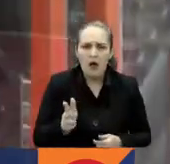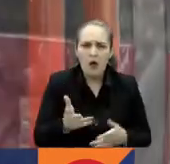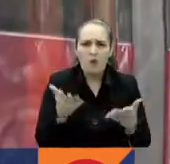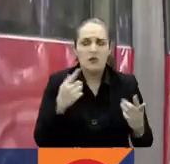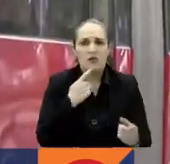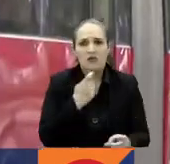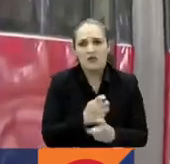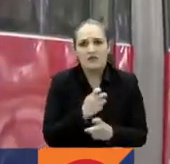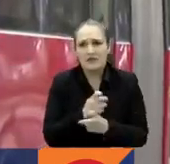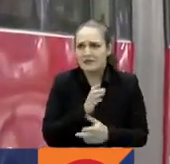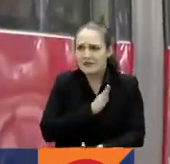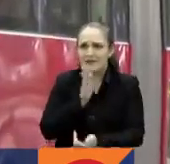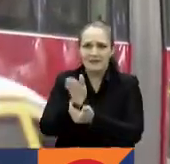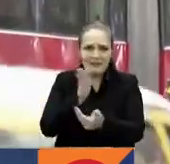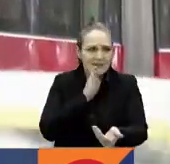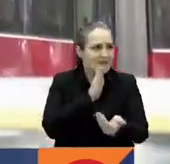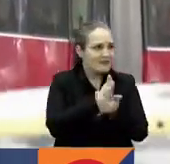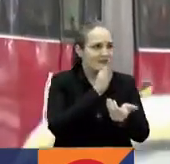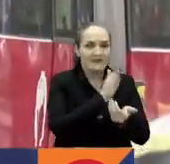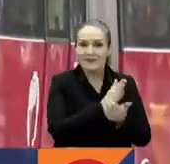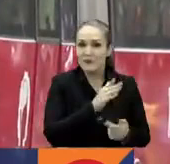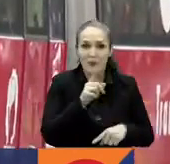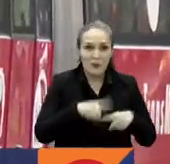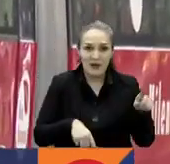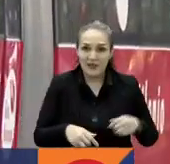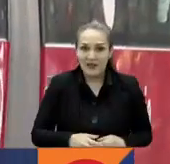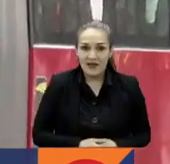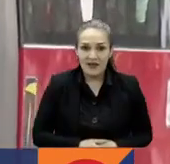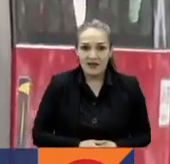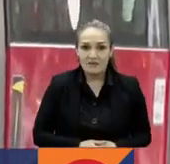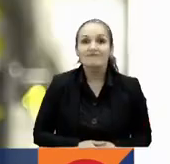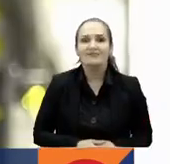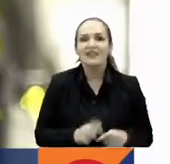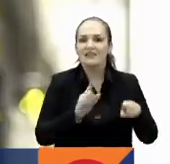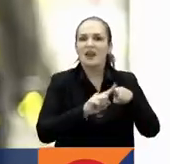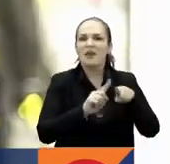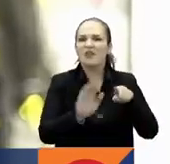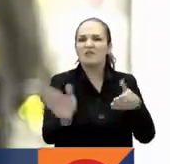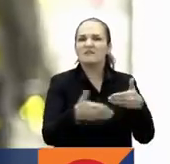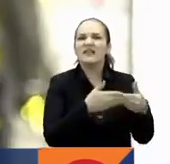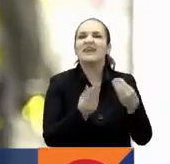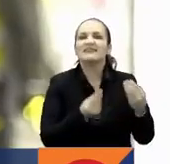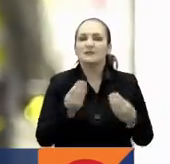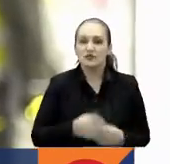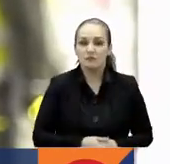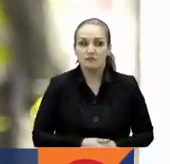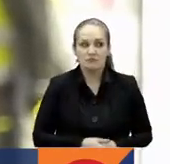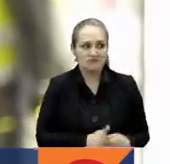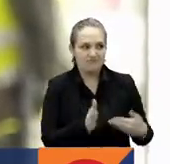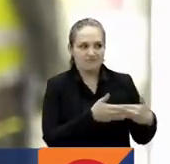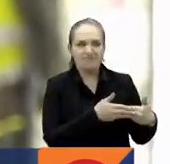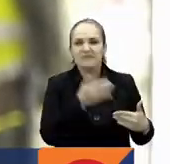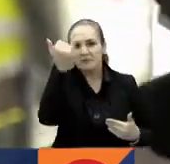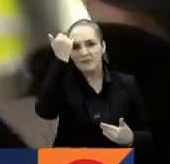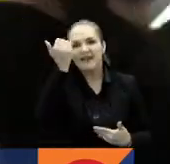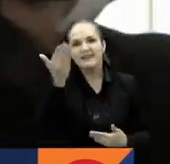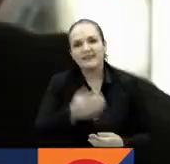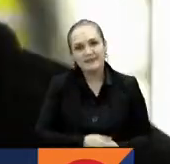difícil llegar a los sitios que necesitamos. Y es que las opciones no son muchas. Si lo llegan a cerrar, pues imagínese usted